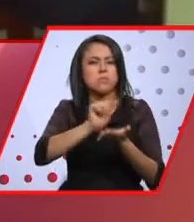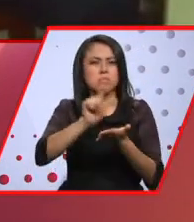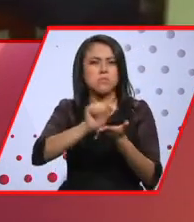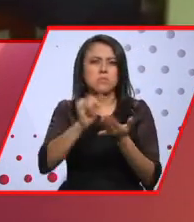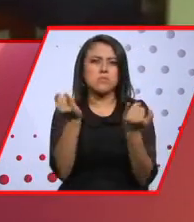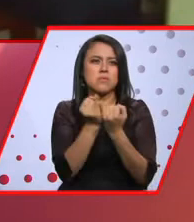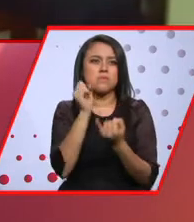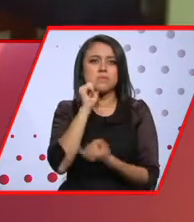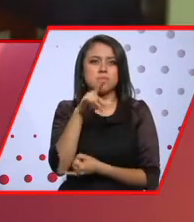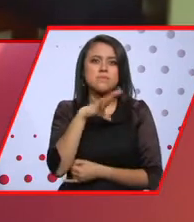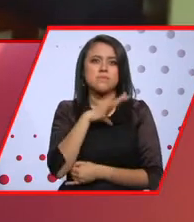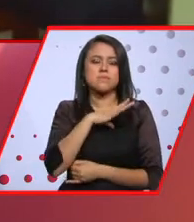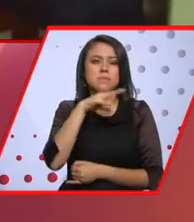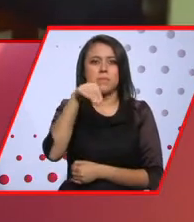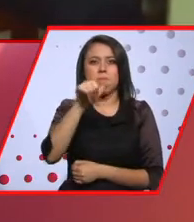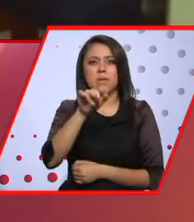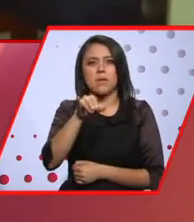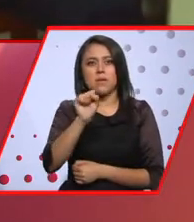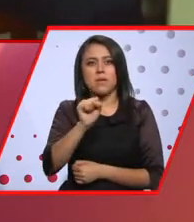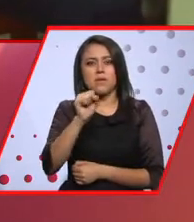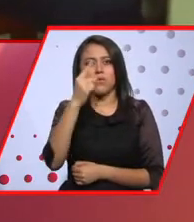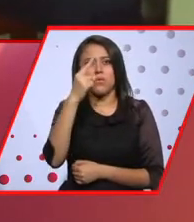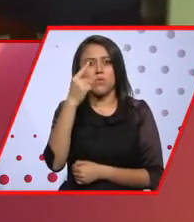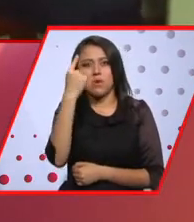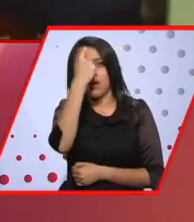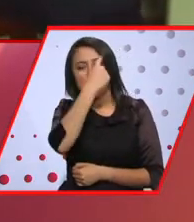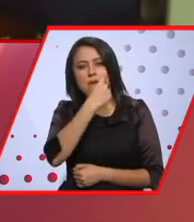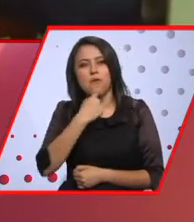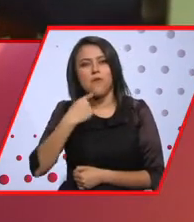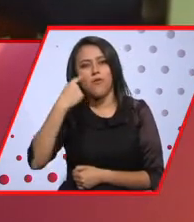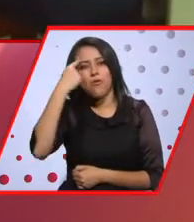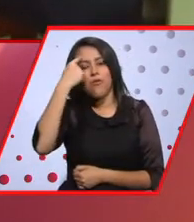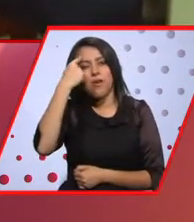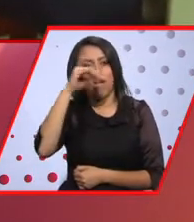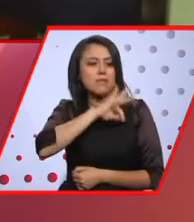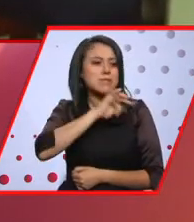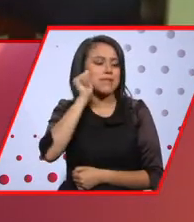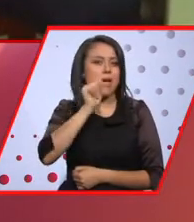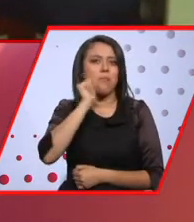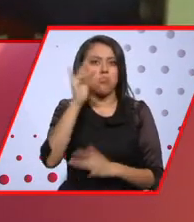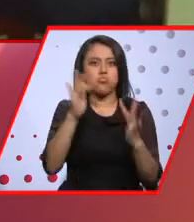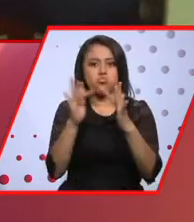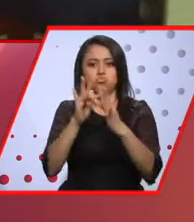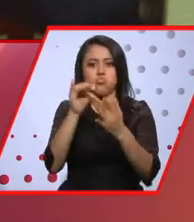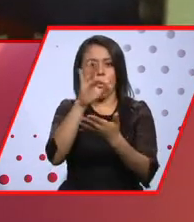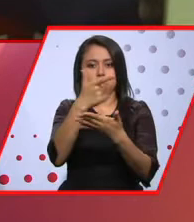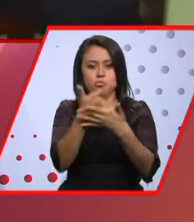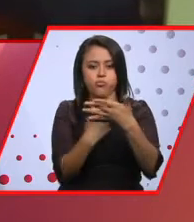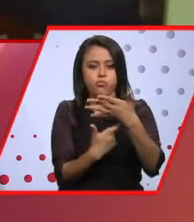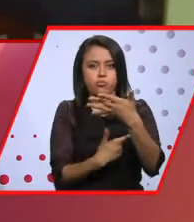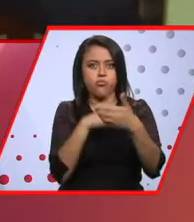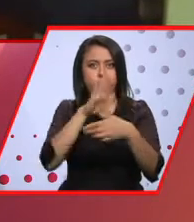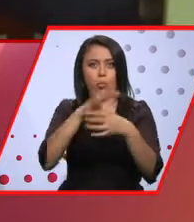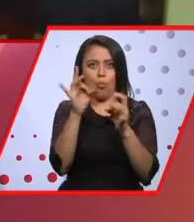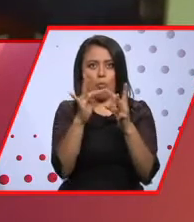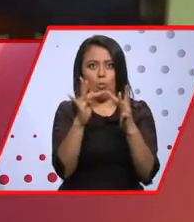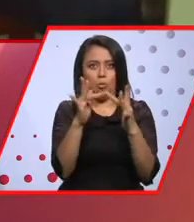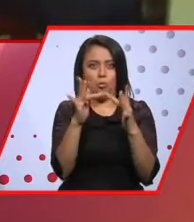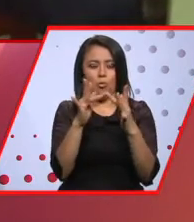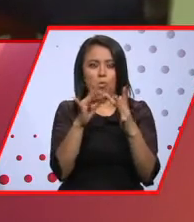por favor, llevaba una hora y media que lo habían detenido, los memes ya habían abarrotado las redes, ya. Ropas en